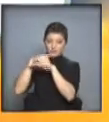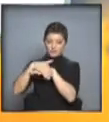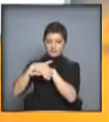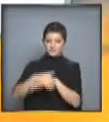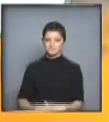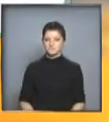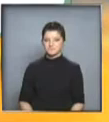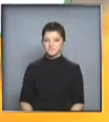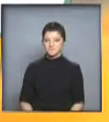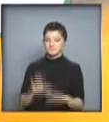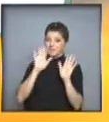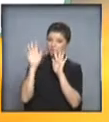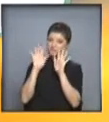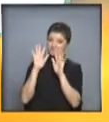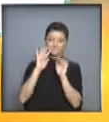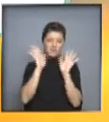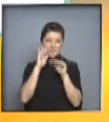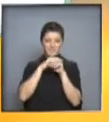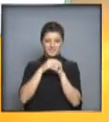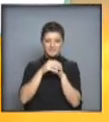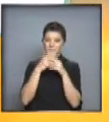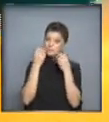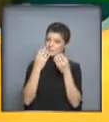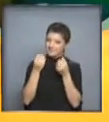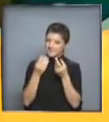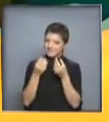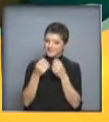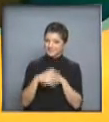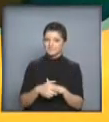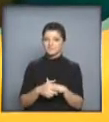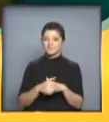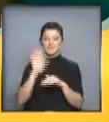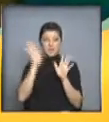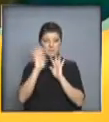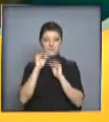¿Está Iván? Ah, hola, Iván. Hola, Viano. ¿Cómo está? Hola.